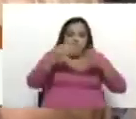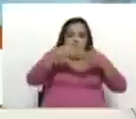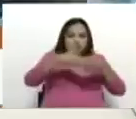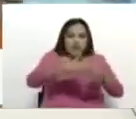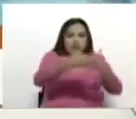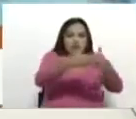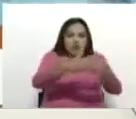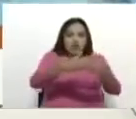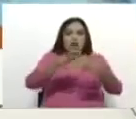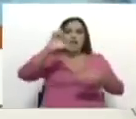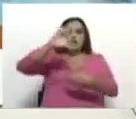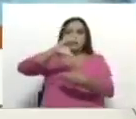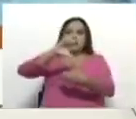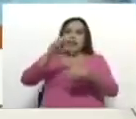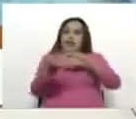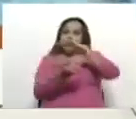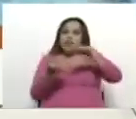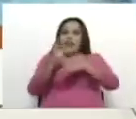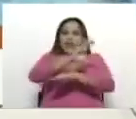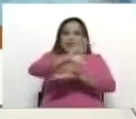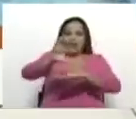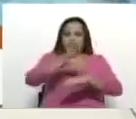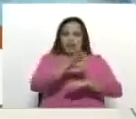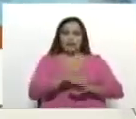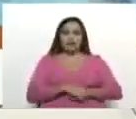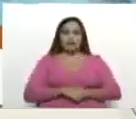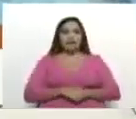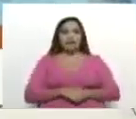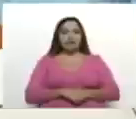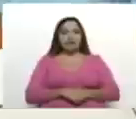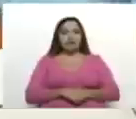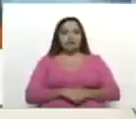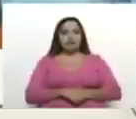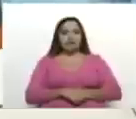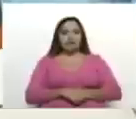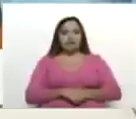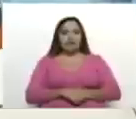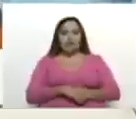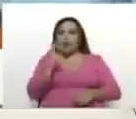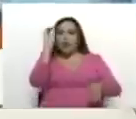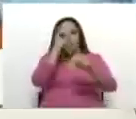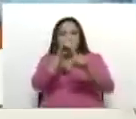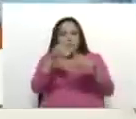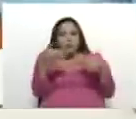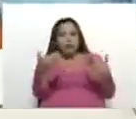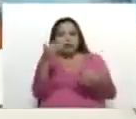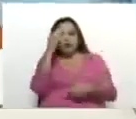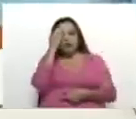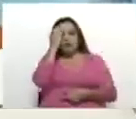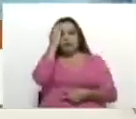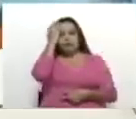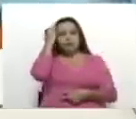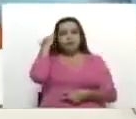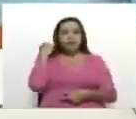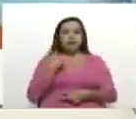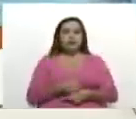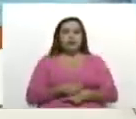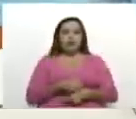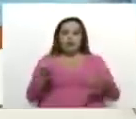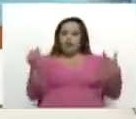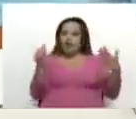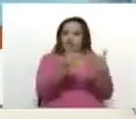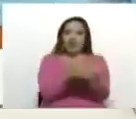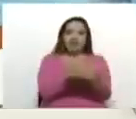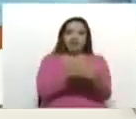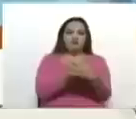Centroamérica en islas del Caribe con un solo objeto borrar de